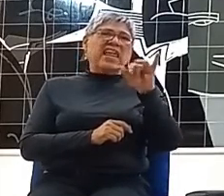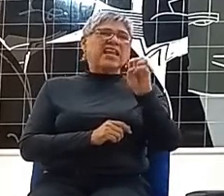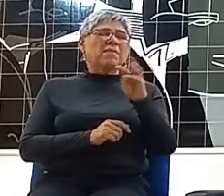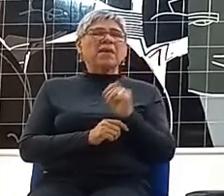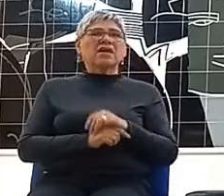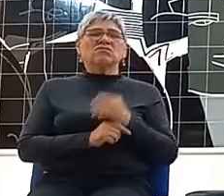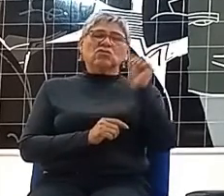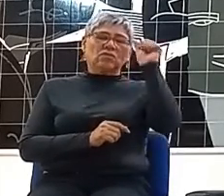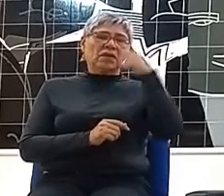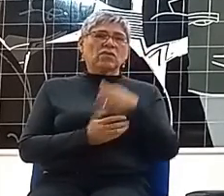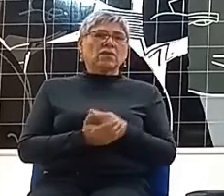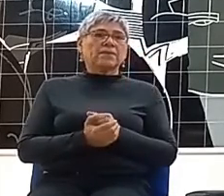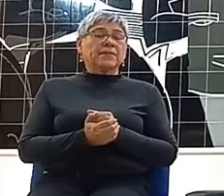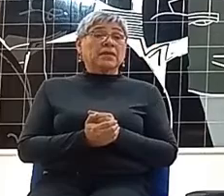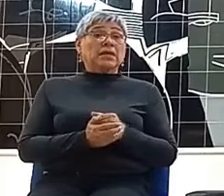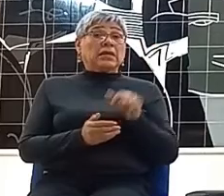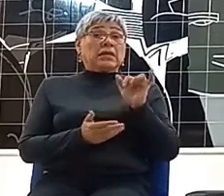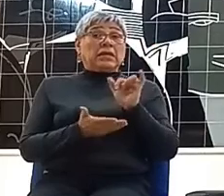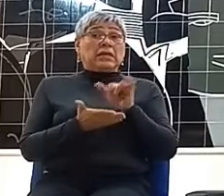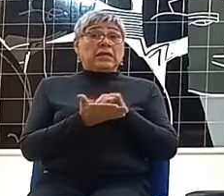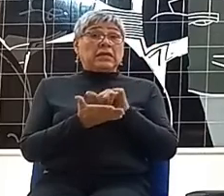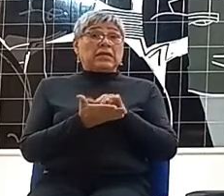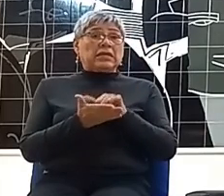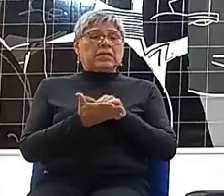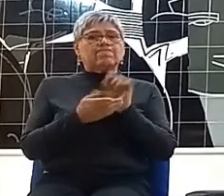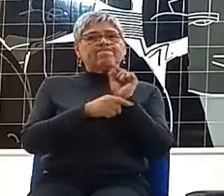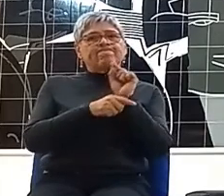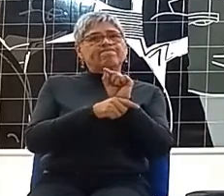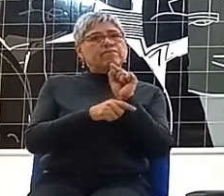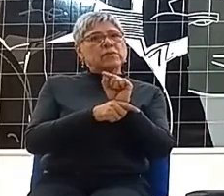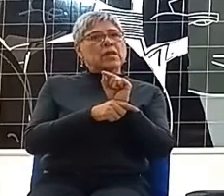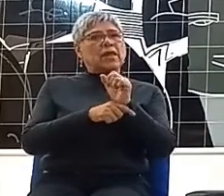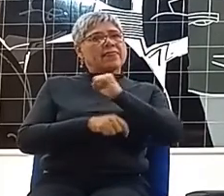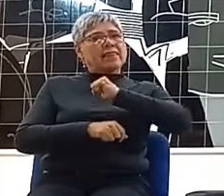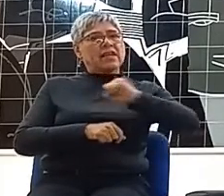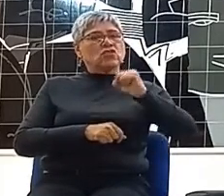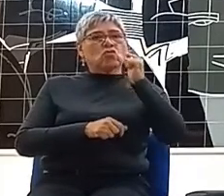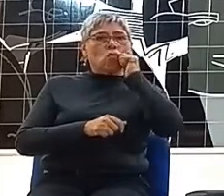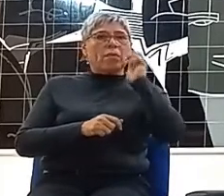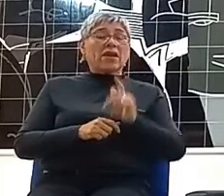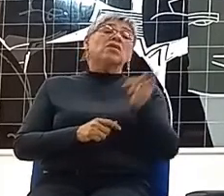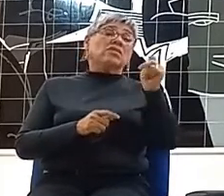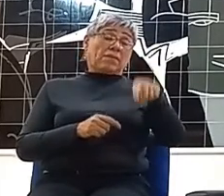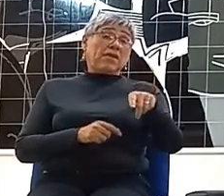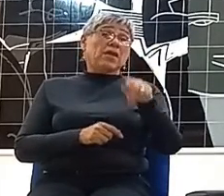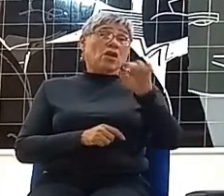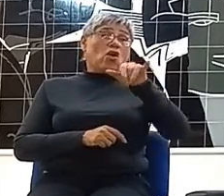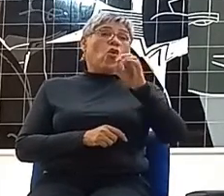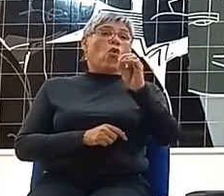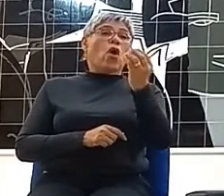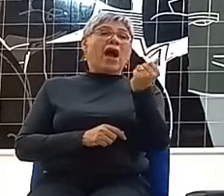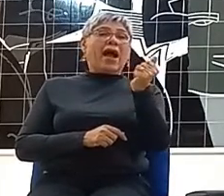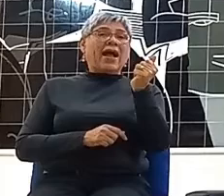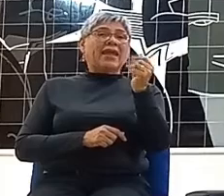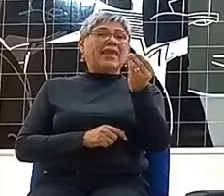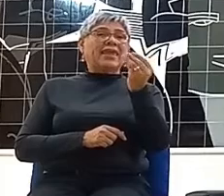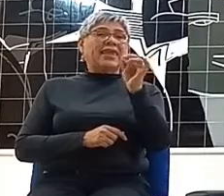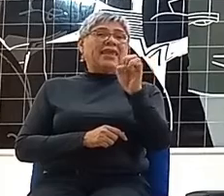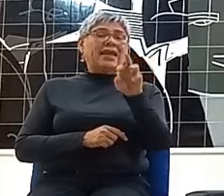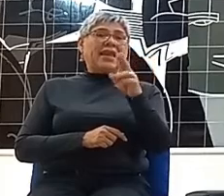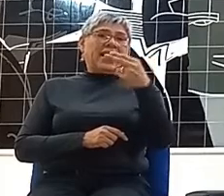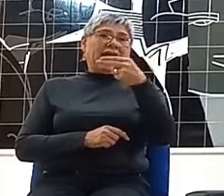a un filósofo de la teoría crítica de los derechos humanos, como el ya fallecido Joaquín Herrera Flores.